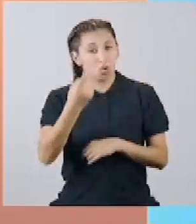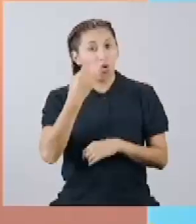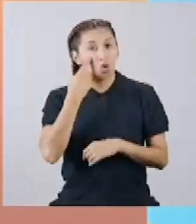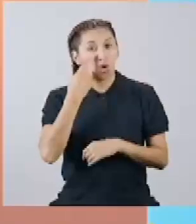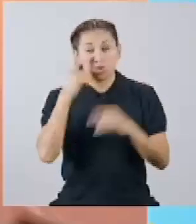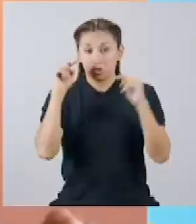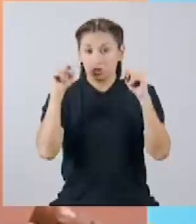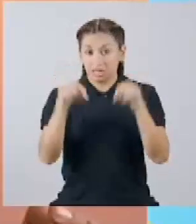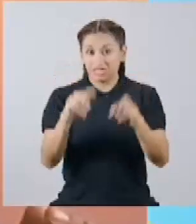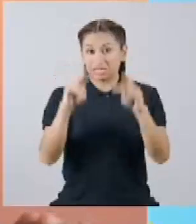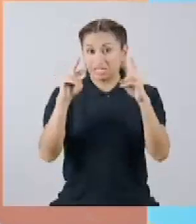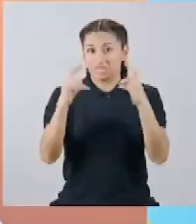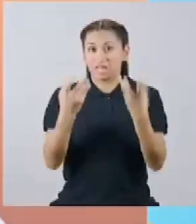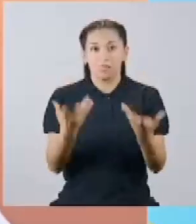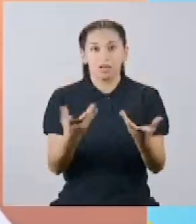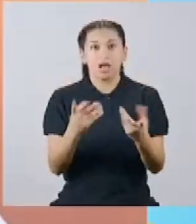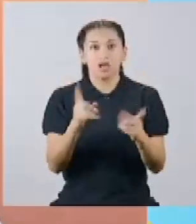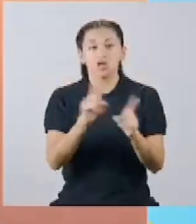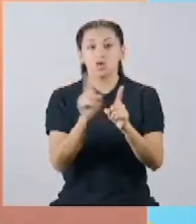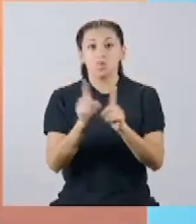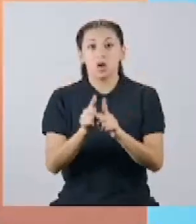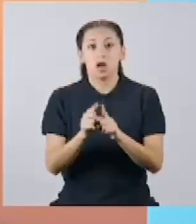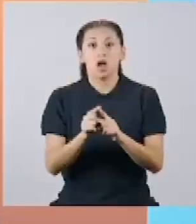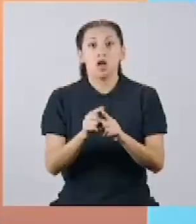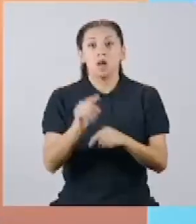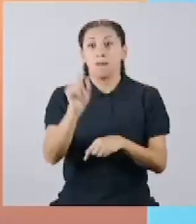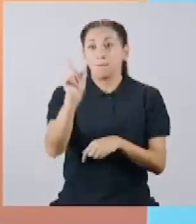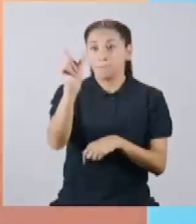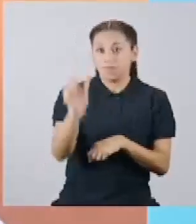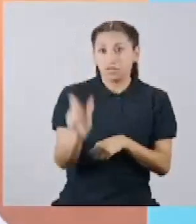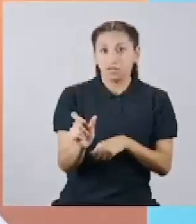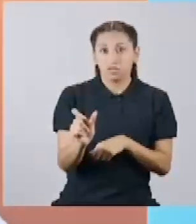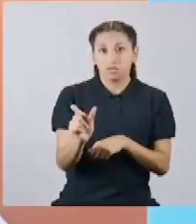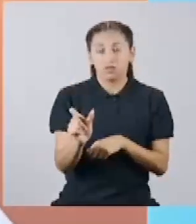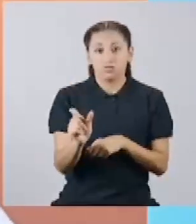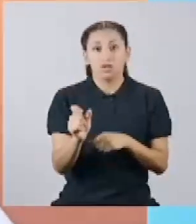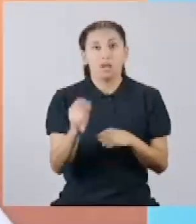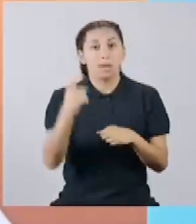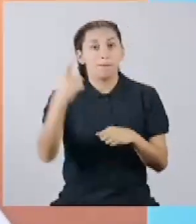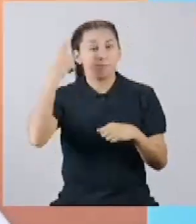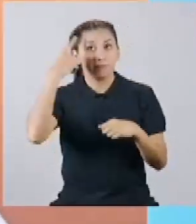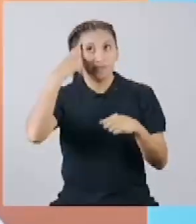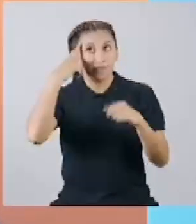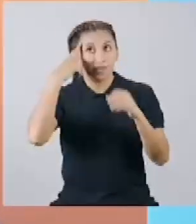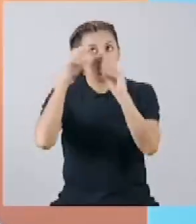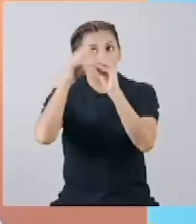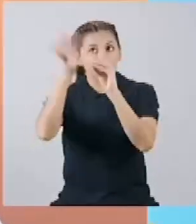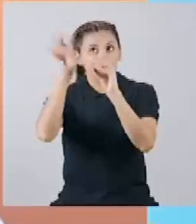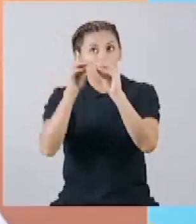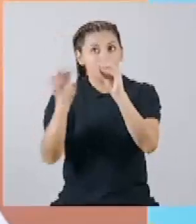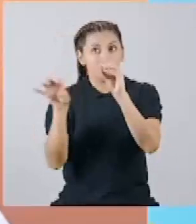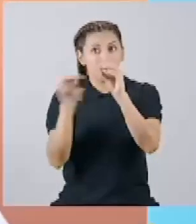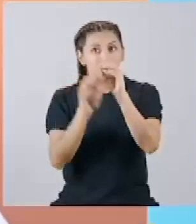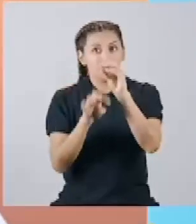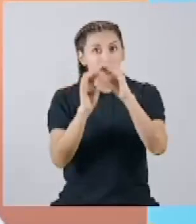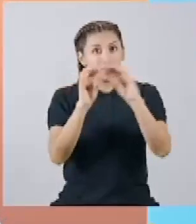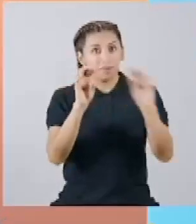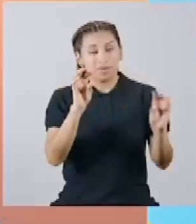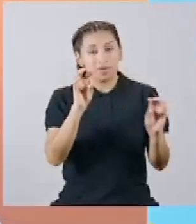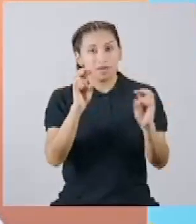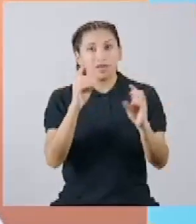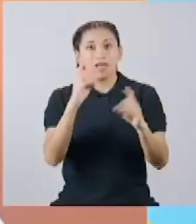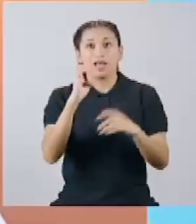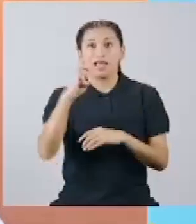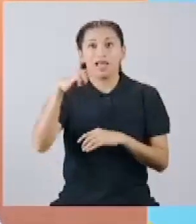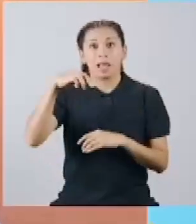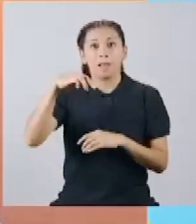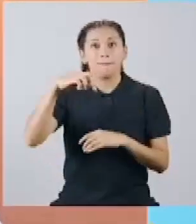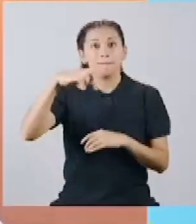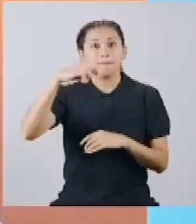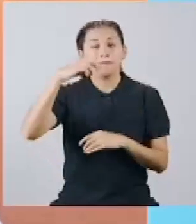para la fase definir son perfil de usuario, mapa mental, mapa de empatía,